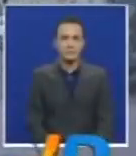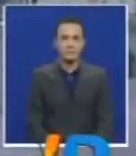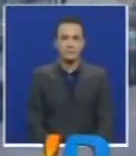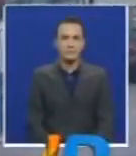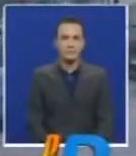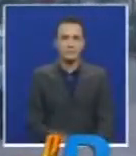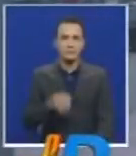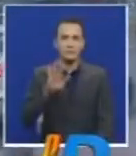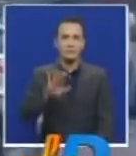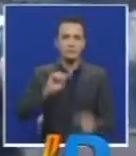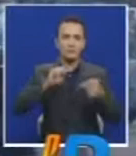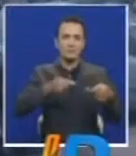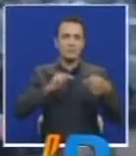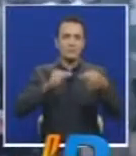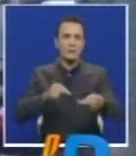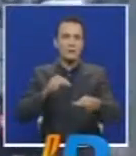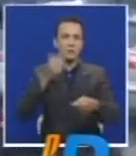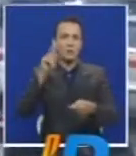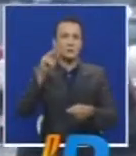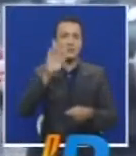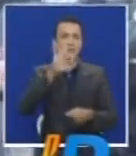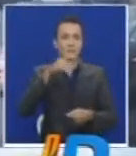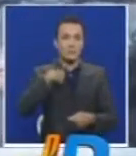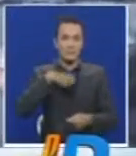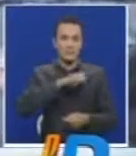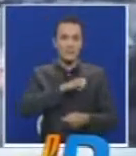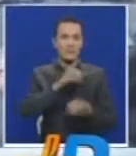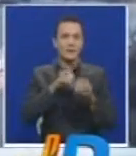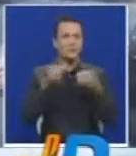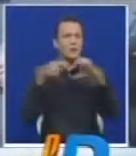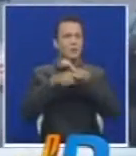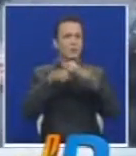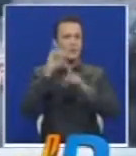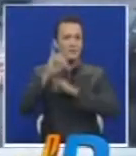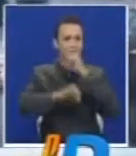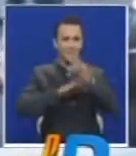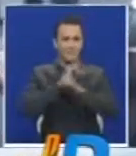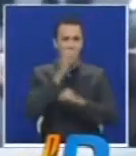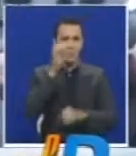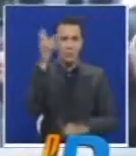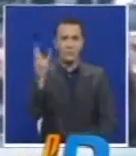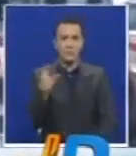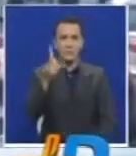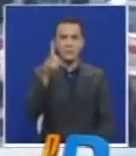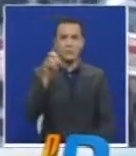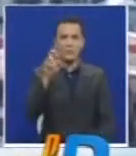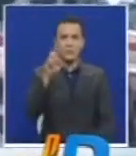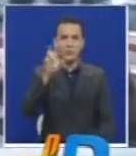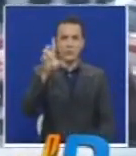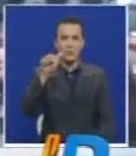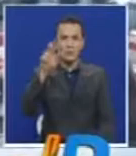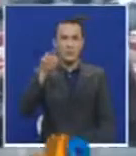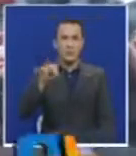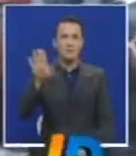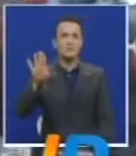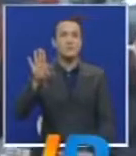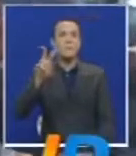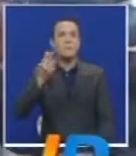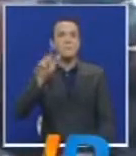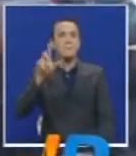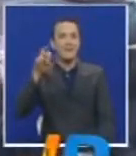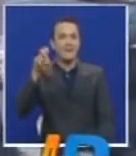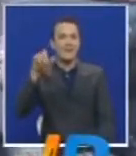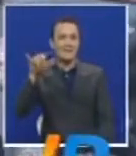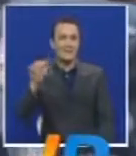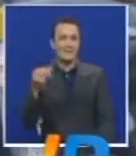Jornada 12 de la Liga Española de Fútbol. Goles internacionales. Dorlan Pavón marcó hoy en el triunfo del Valencia sobre el Getafe. A nombre